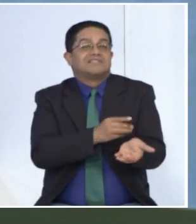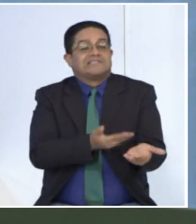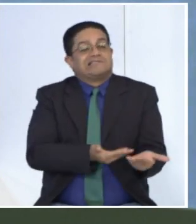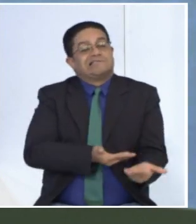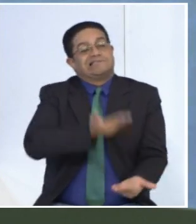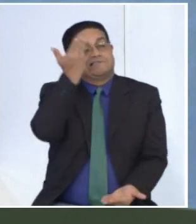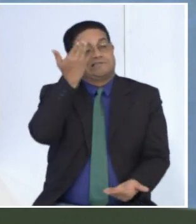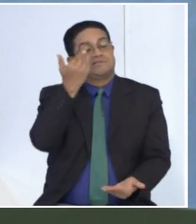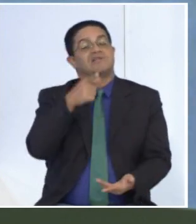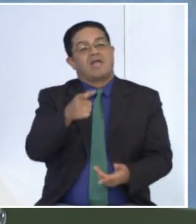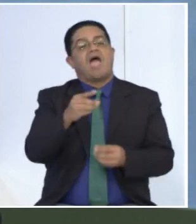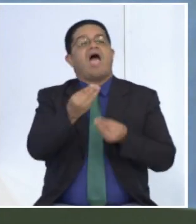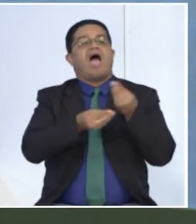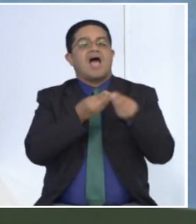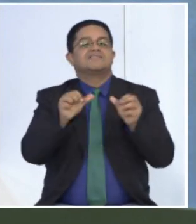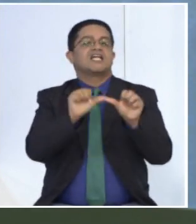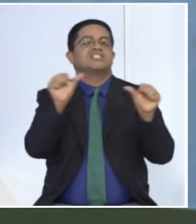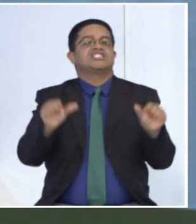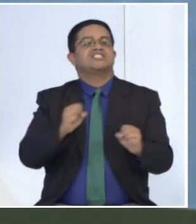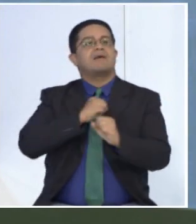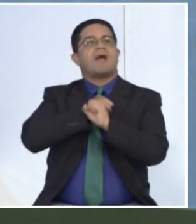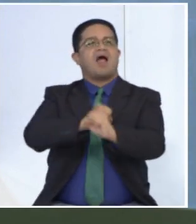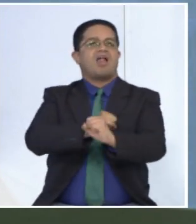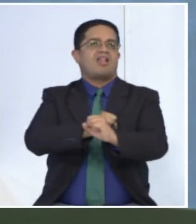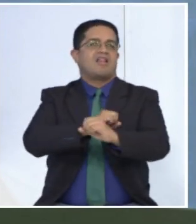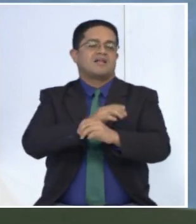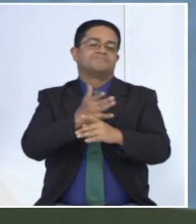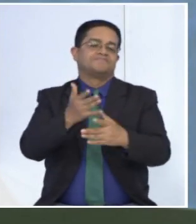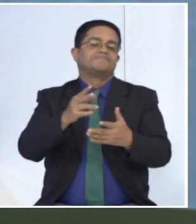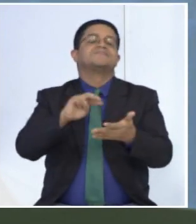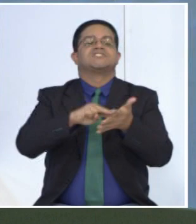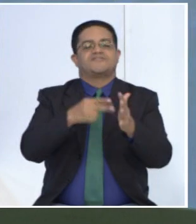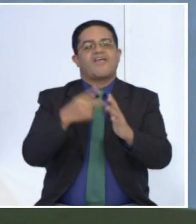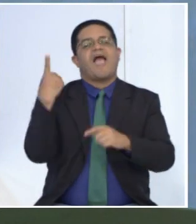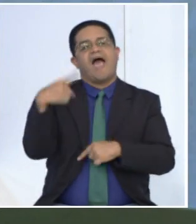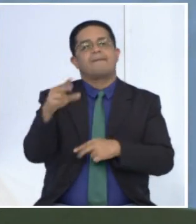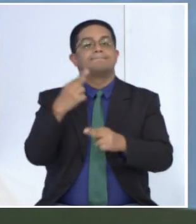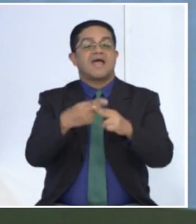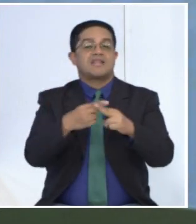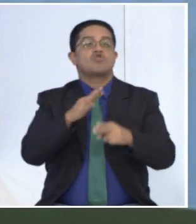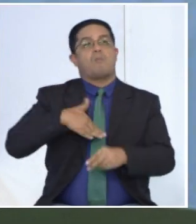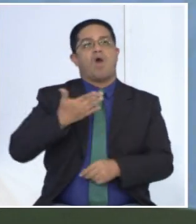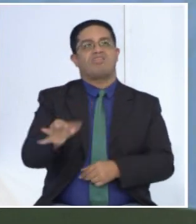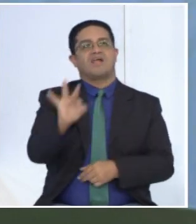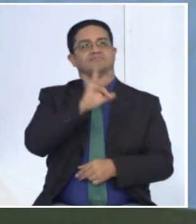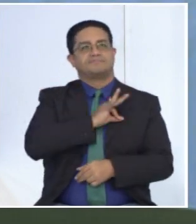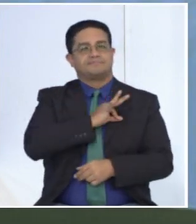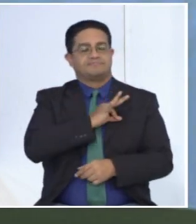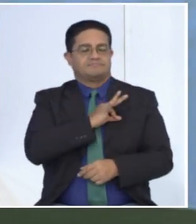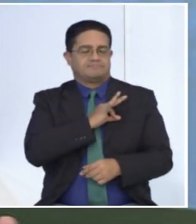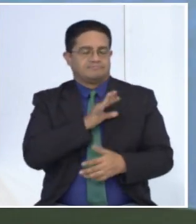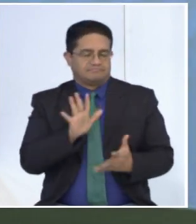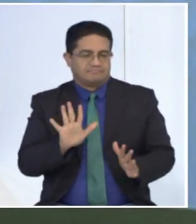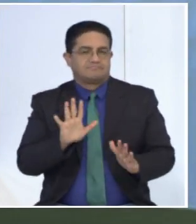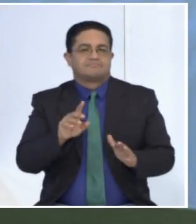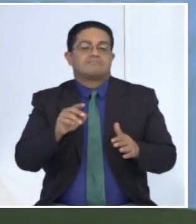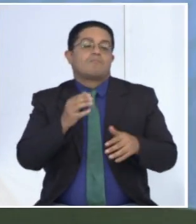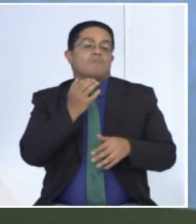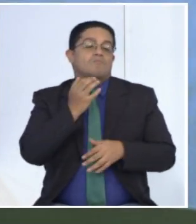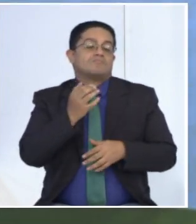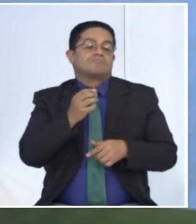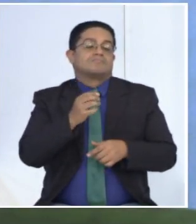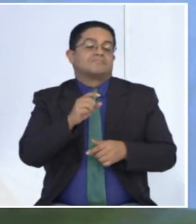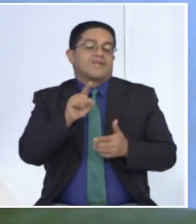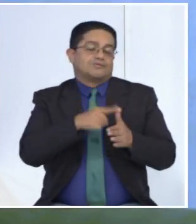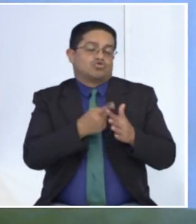del paciente, lo que el paciente está mucho más en riesgo de padecer infecciones. No solamente eso, sino que el hecho de tener